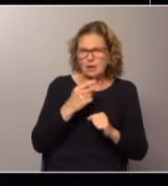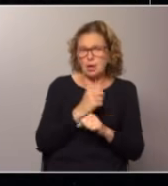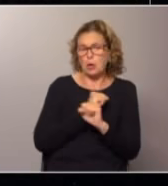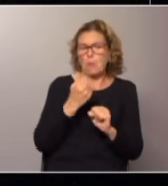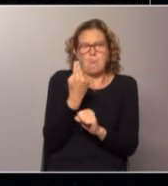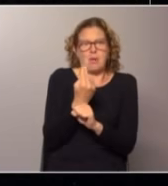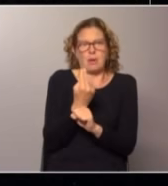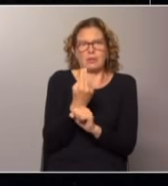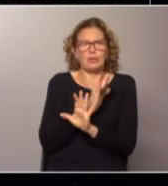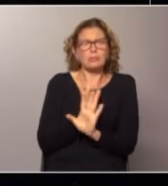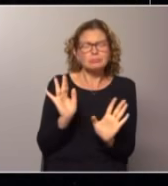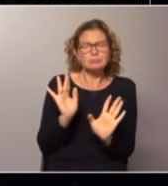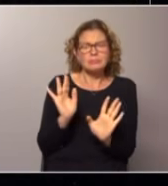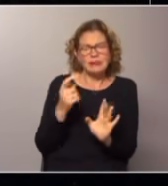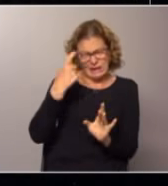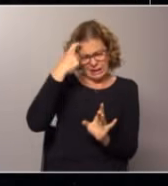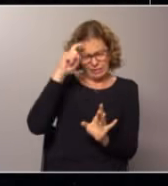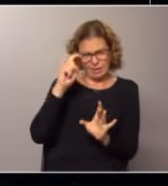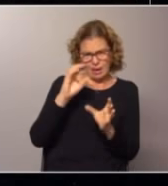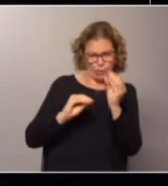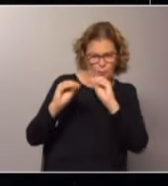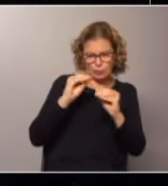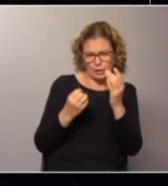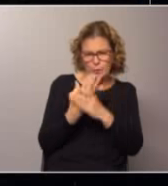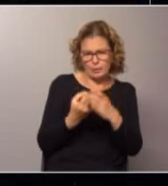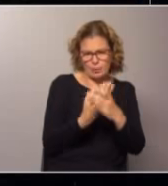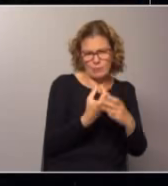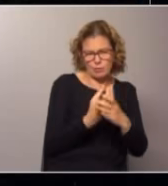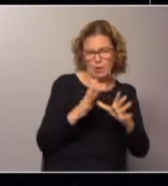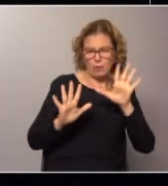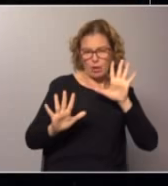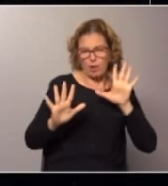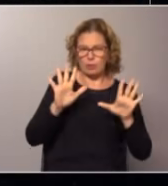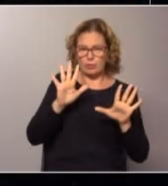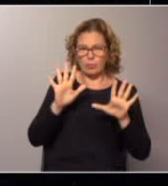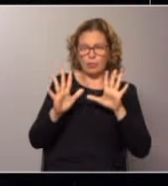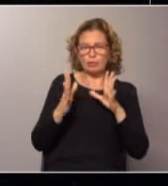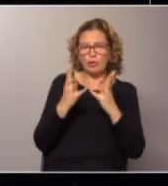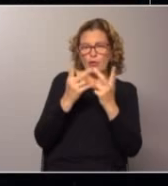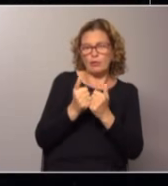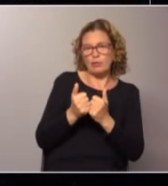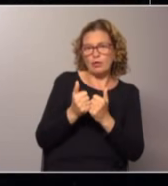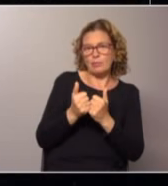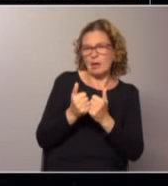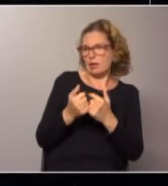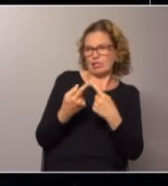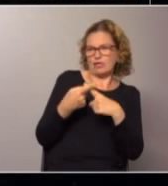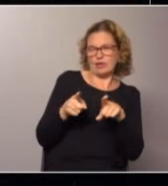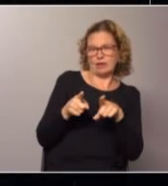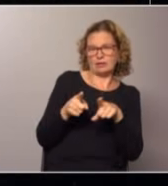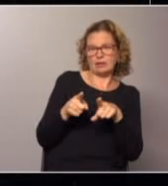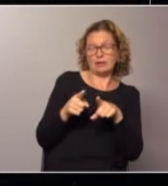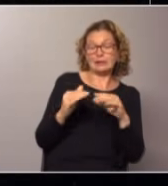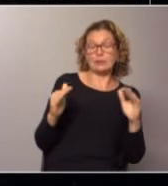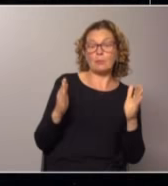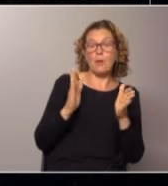permiso que inventa algoritmos nuevos robots fórmulas financieras y en